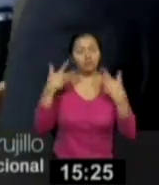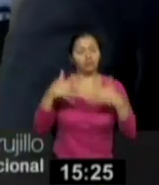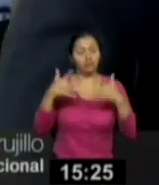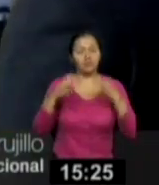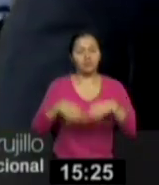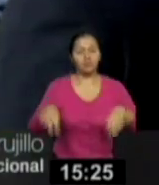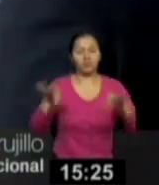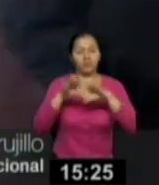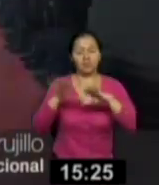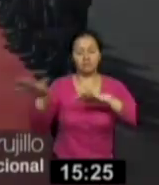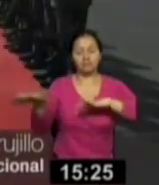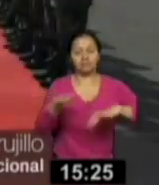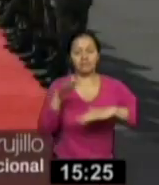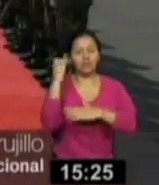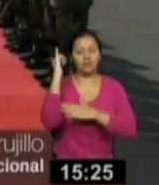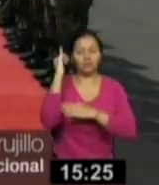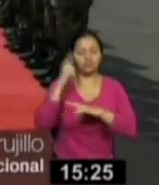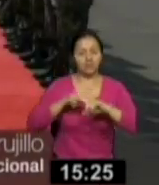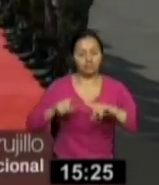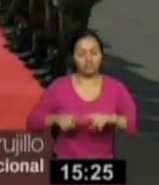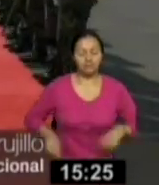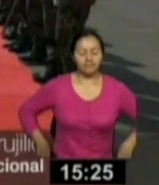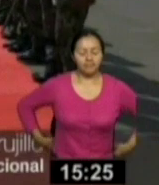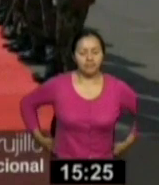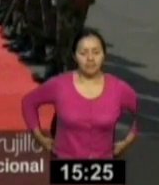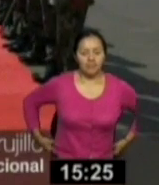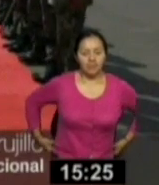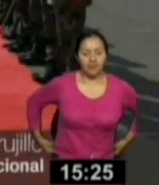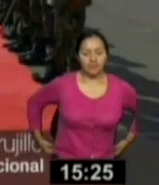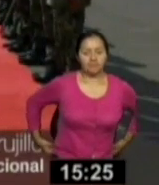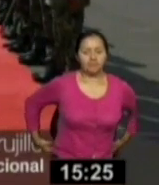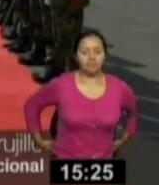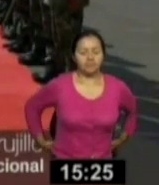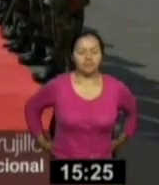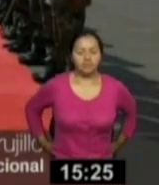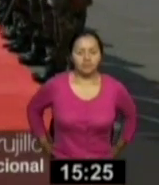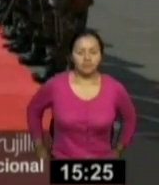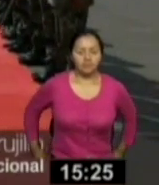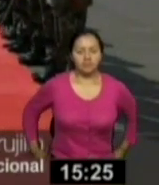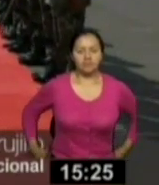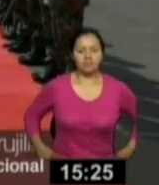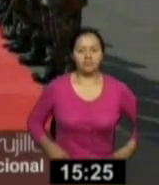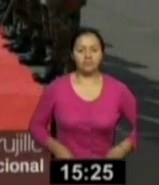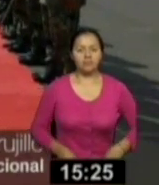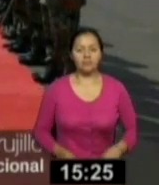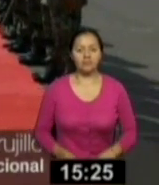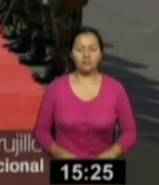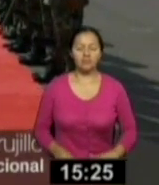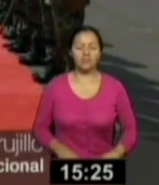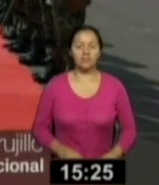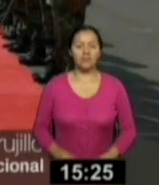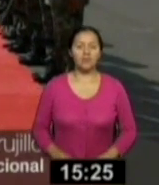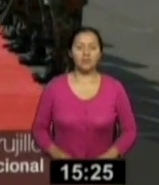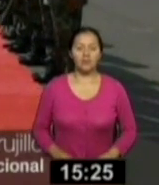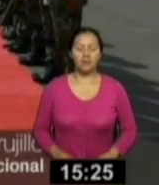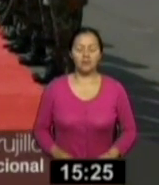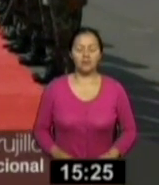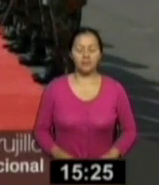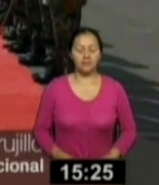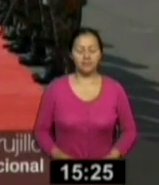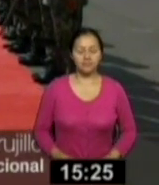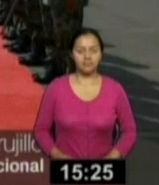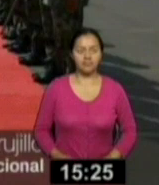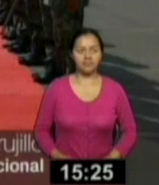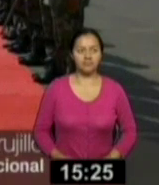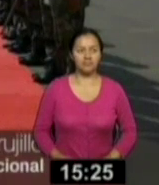centro agroindustrial. Ya vemos en imágenes también al presidente de la República, Lenín Moreno, ya en suelo peruano, en